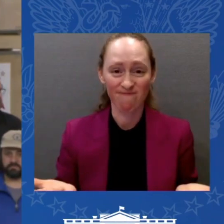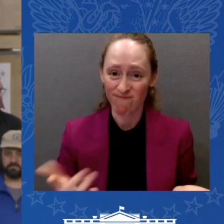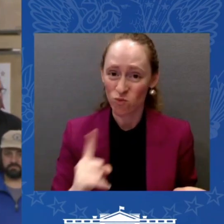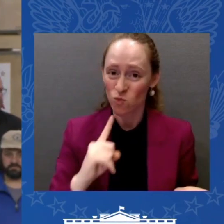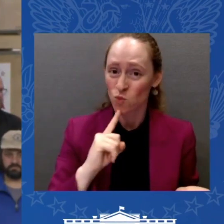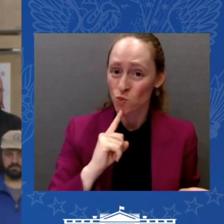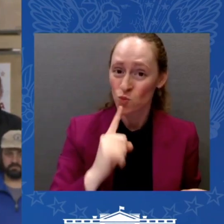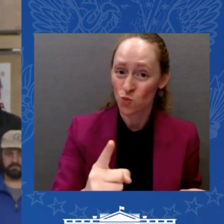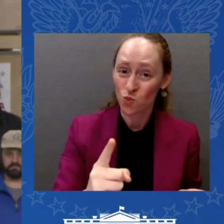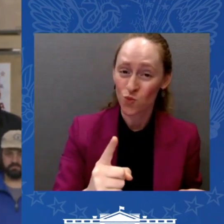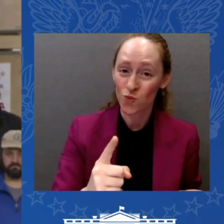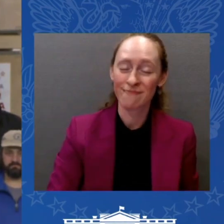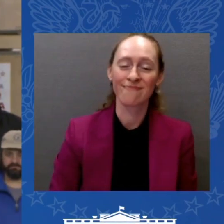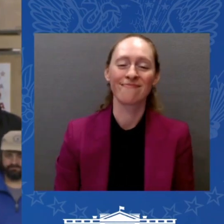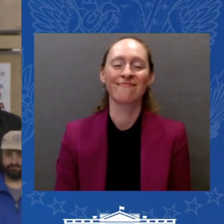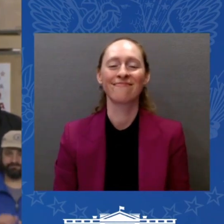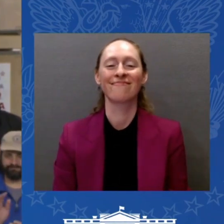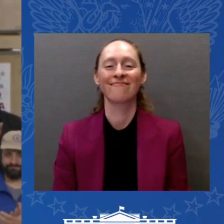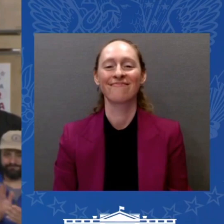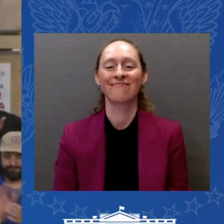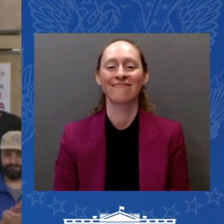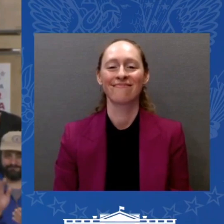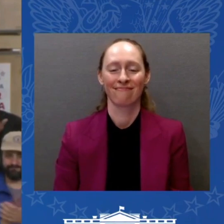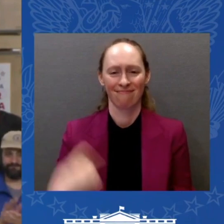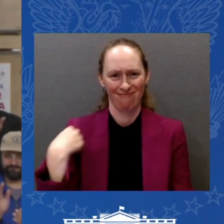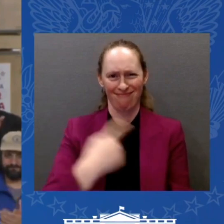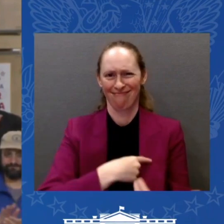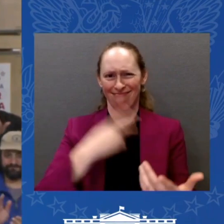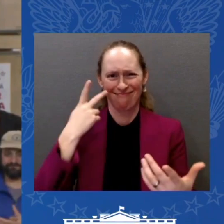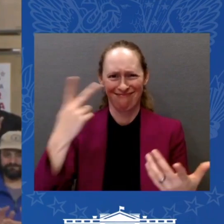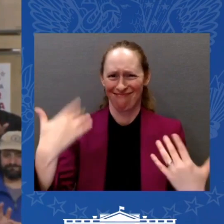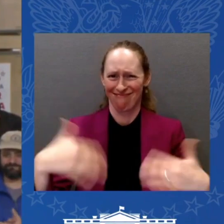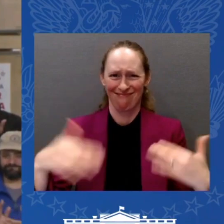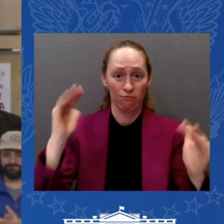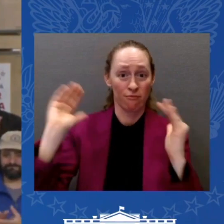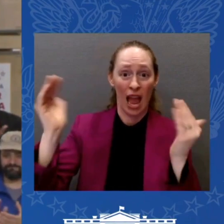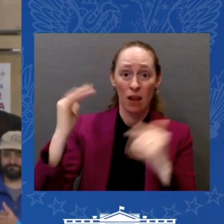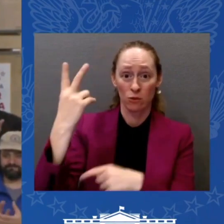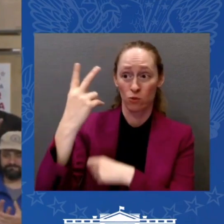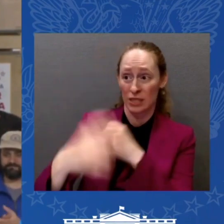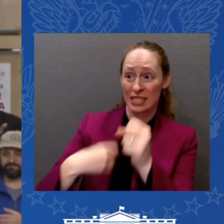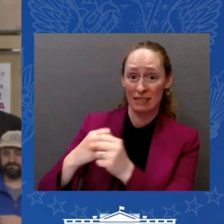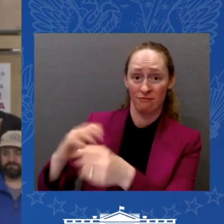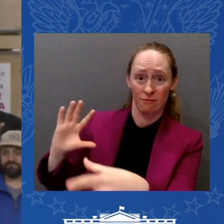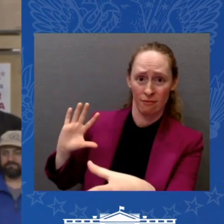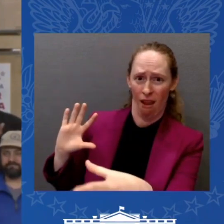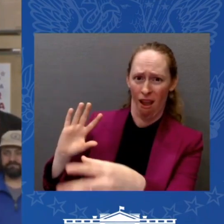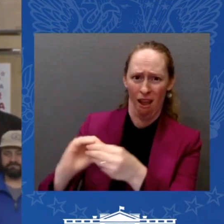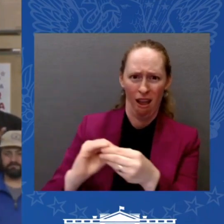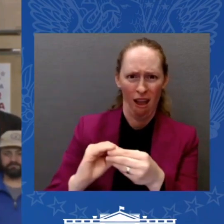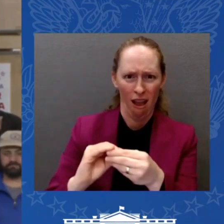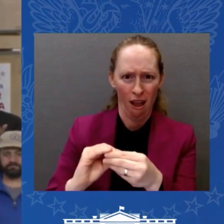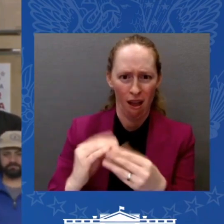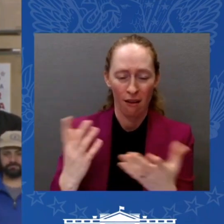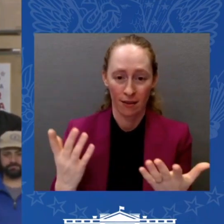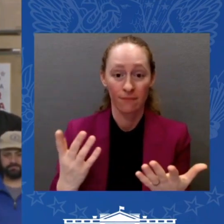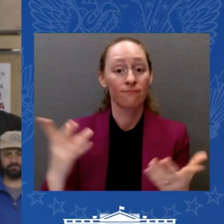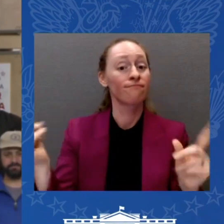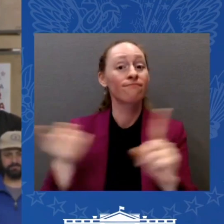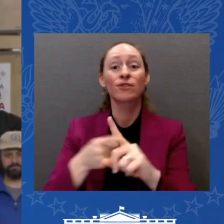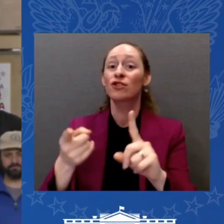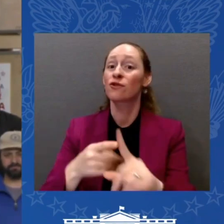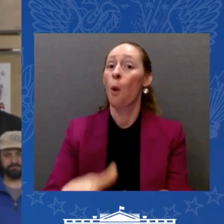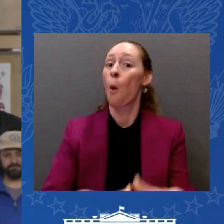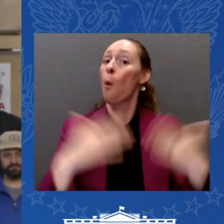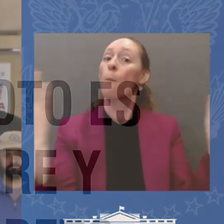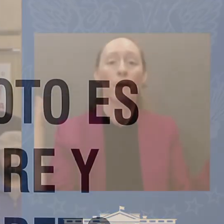apuntó que ningún interés es más importante que asegurar que florezca la democracia subrayando que la próxima cumbre de Los tres amigos le